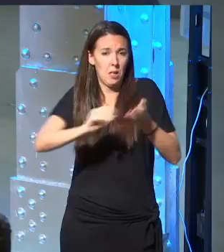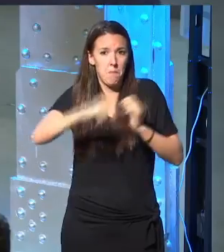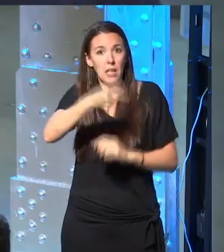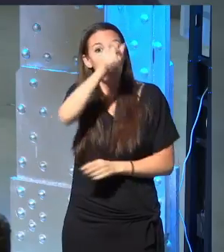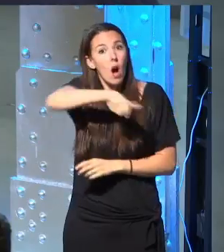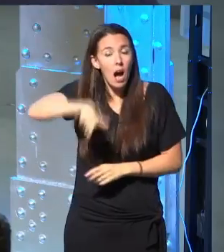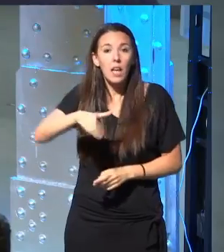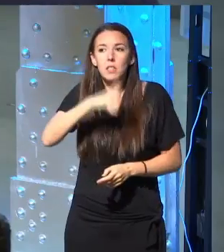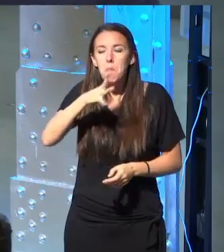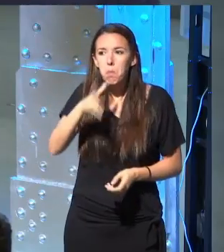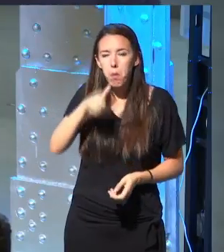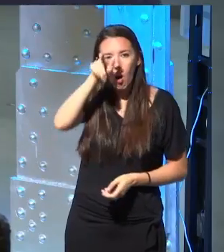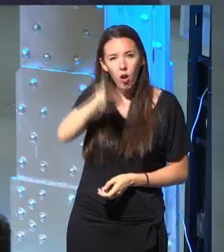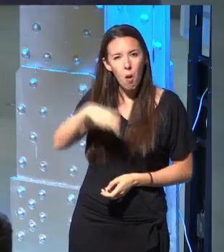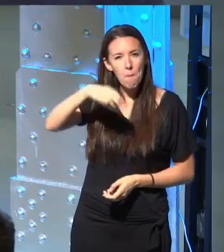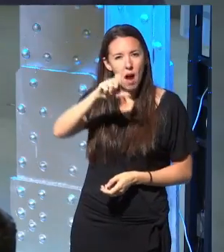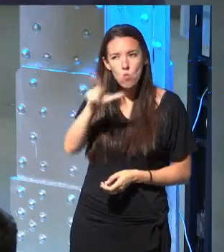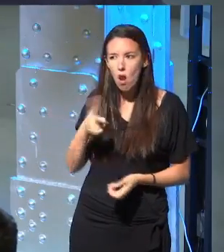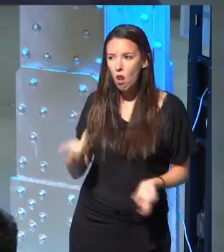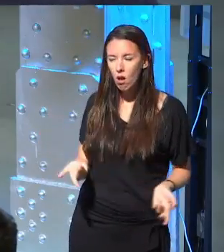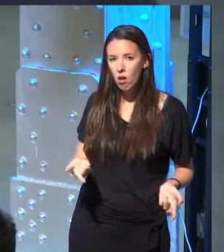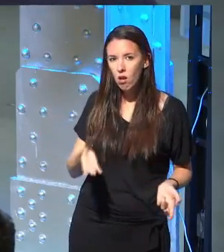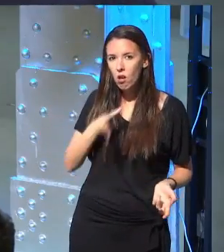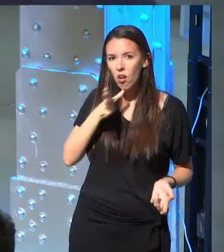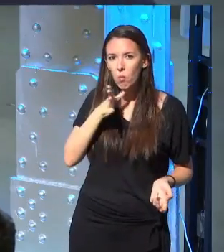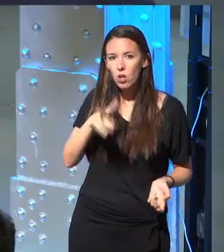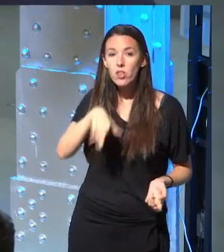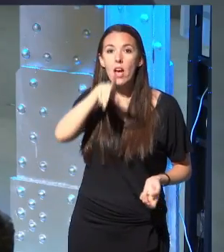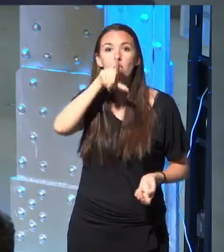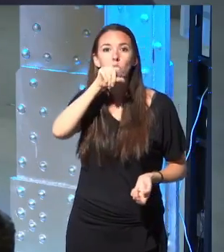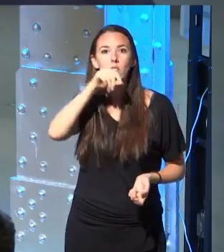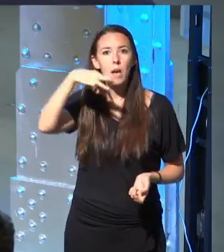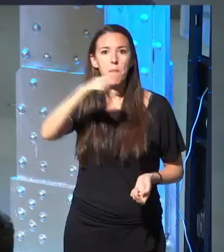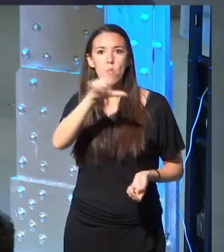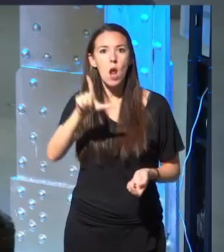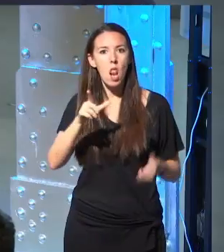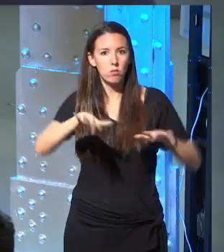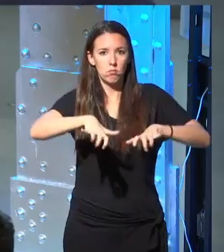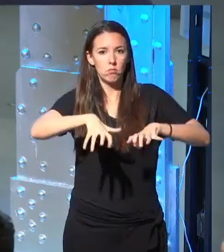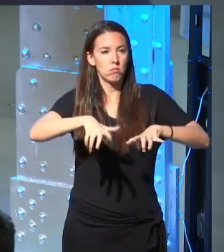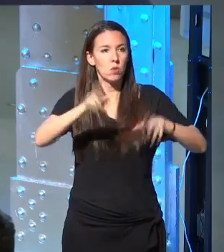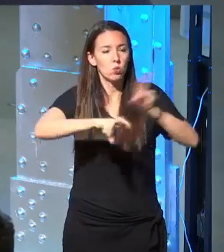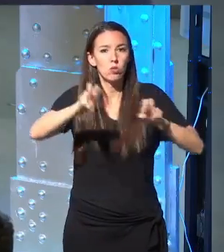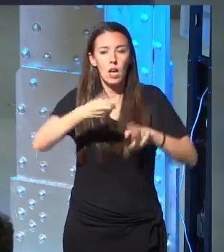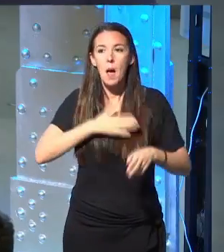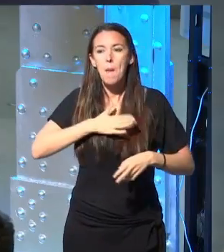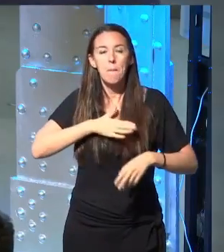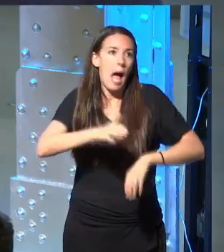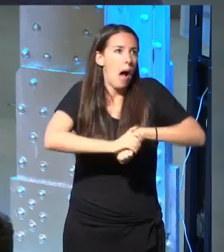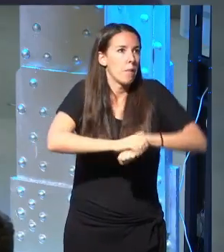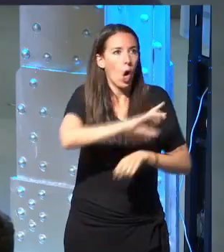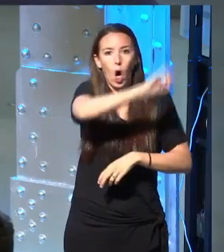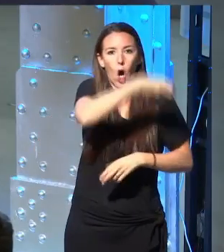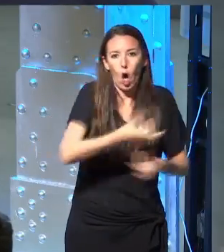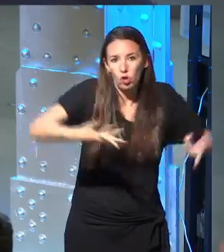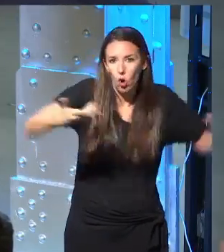diciendo, ¿por qué Manuel? O sea, aparte con confianza, ¿no? Twitter, Manuel. Es como mi amigo David